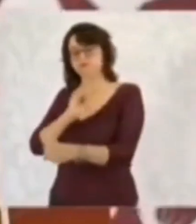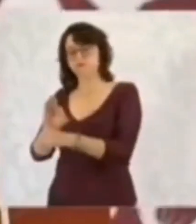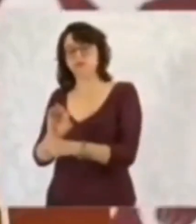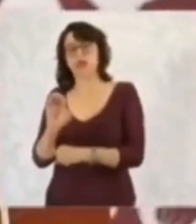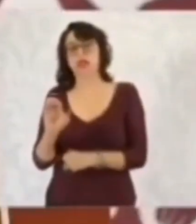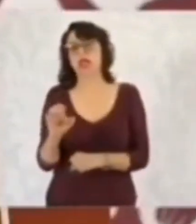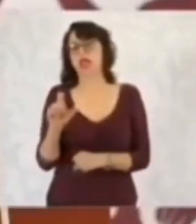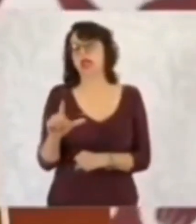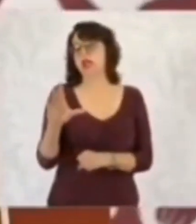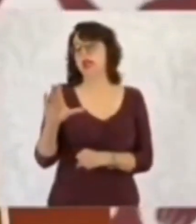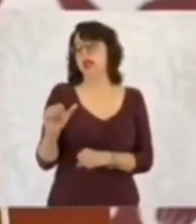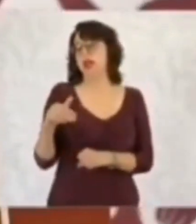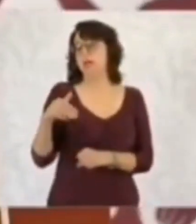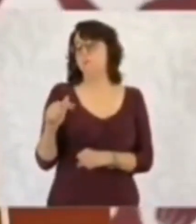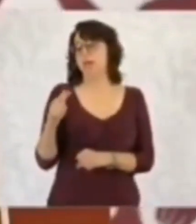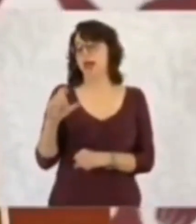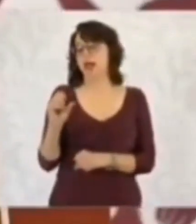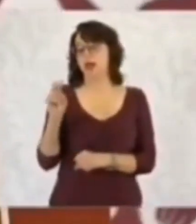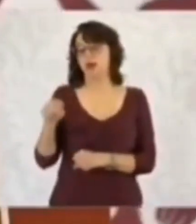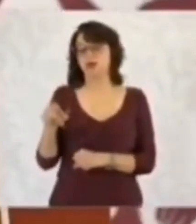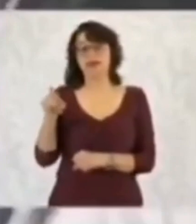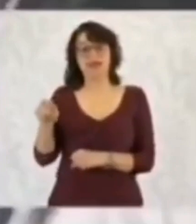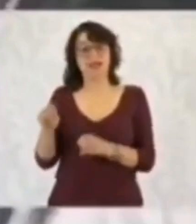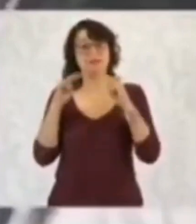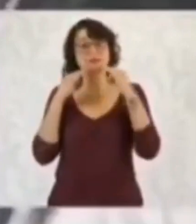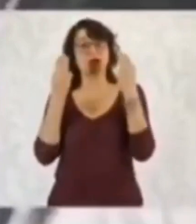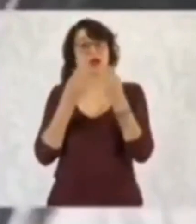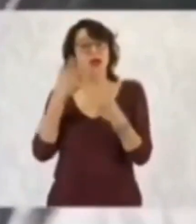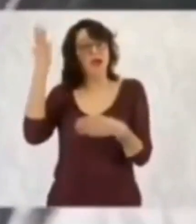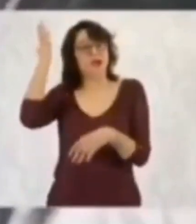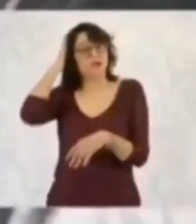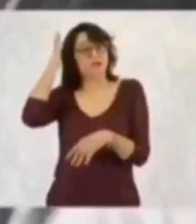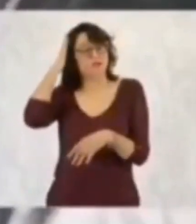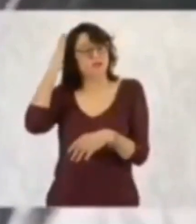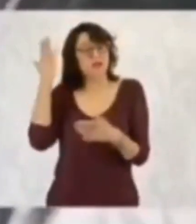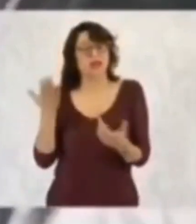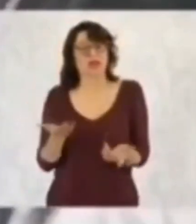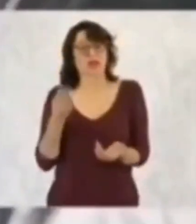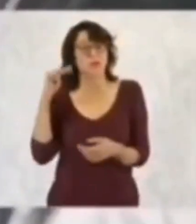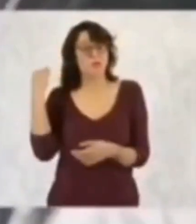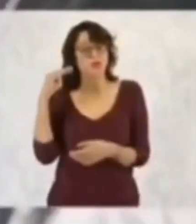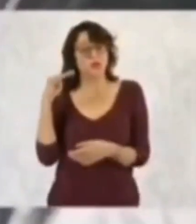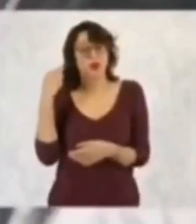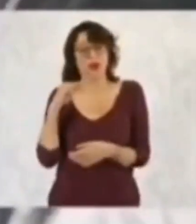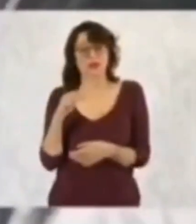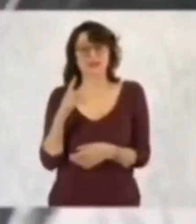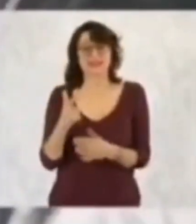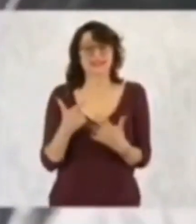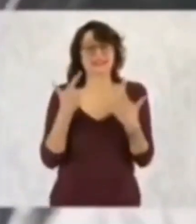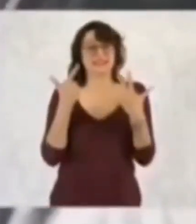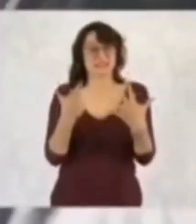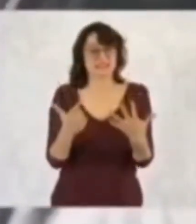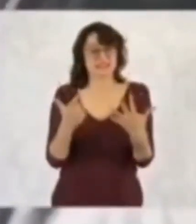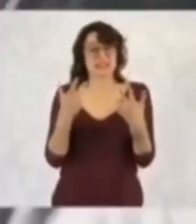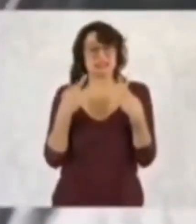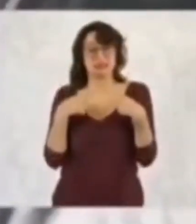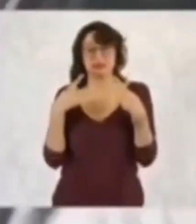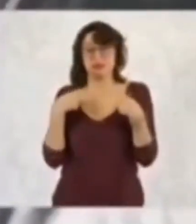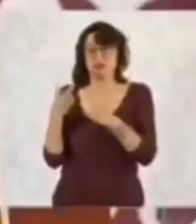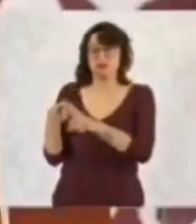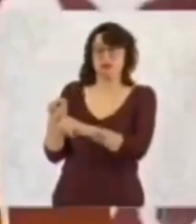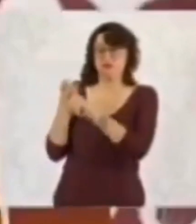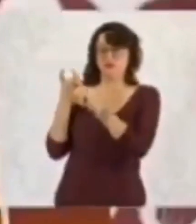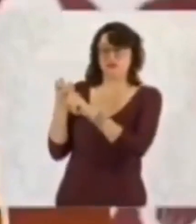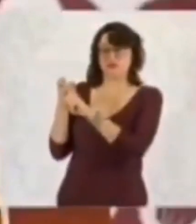Camaleón, quien fuera jefe de plaza de la familia michoacana, y esta persona había realizado el secuestro de 7 elementos de una institución de